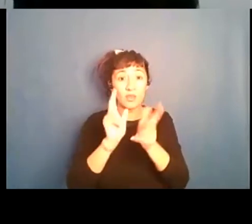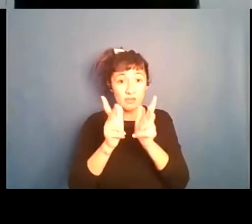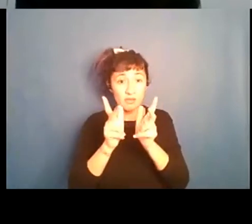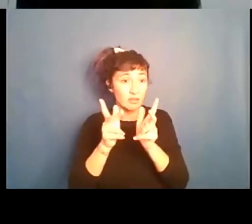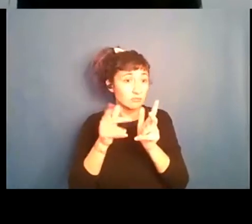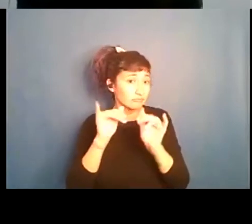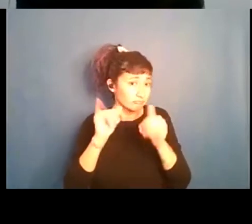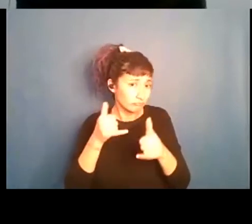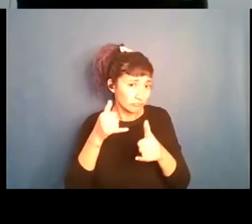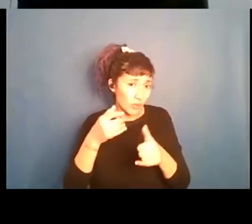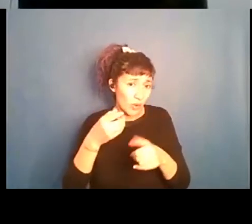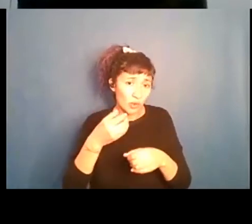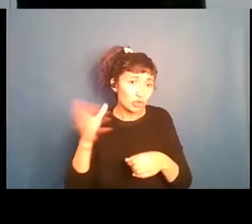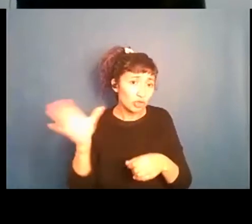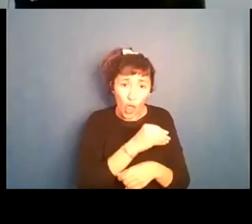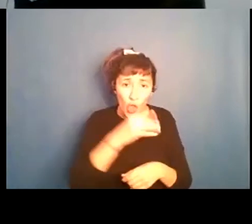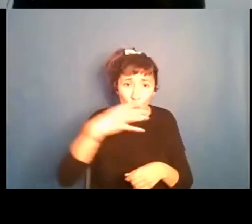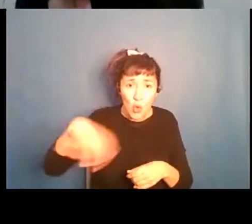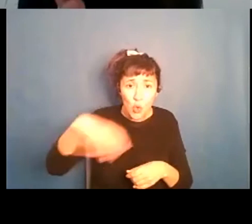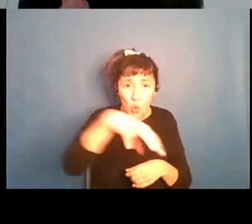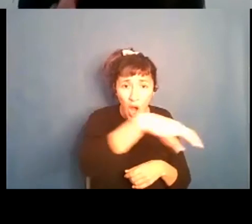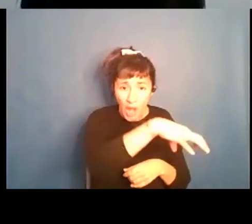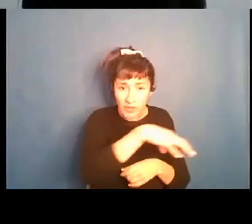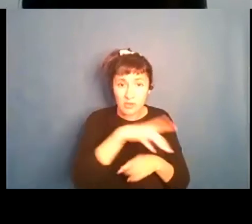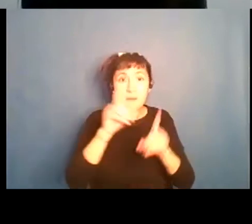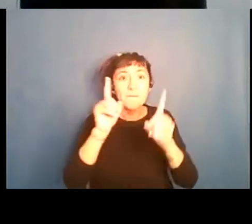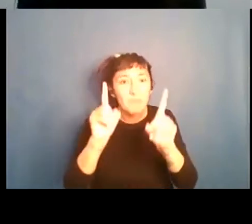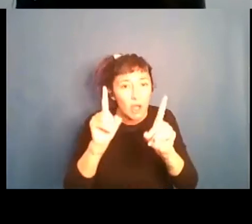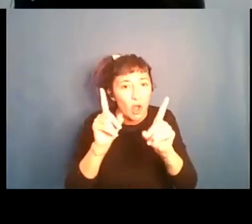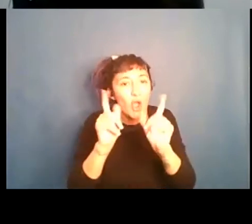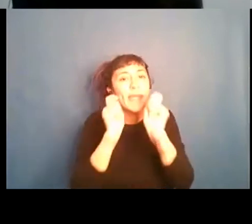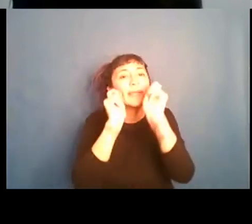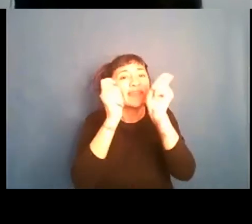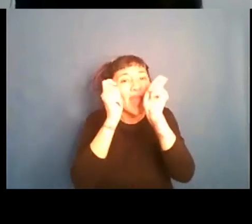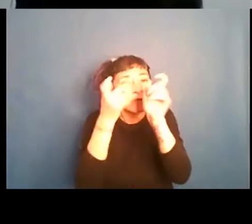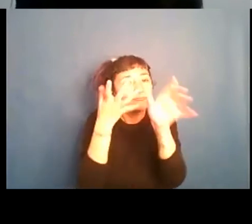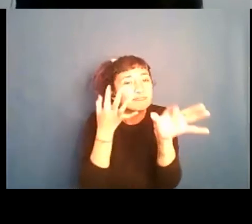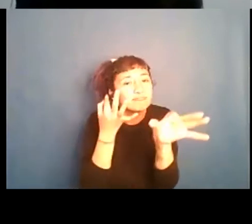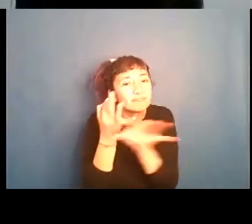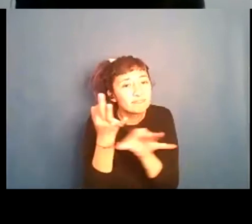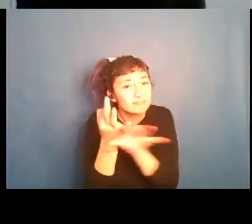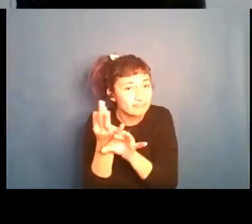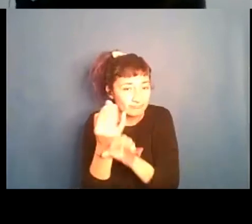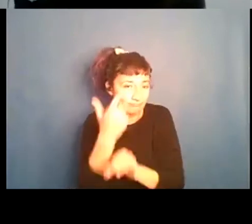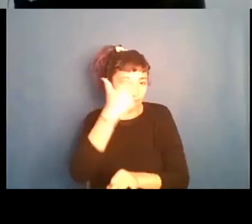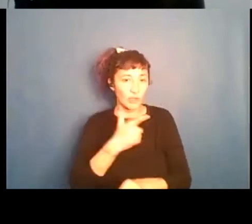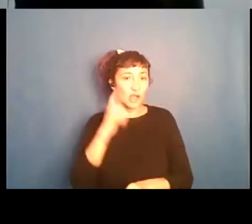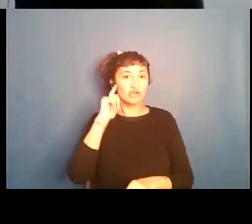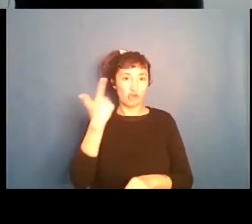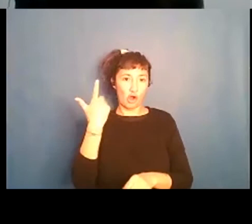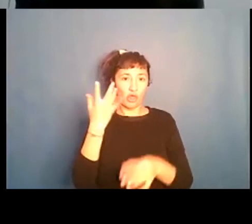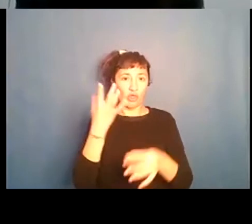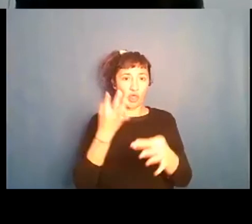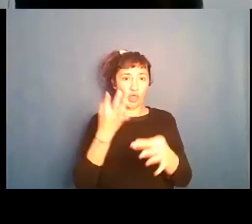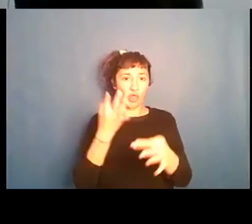todos los ámbitos. Pero ¿quiénes pueden brindar lengua de señas? Personas sordas